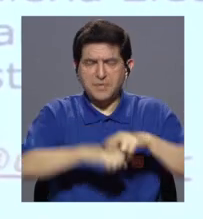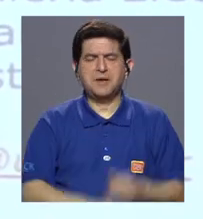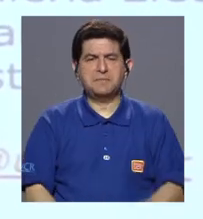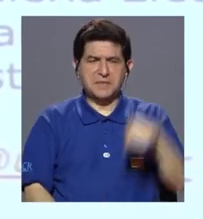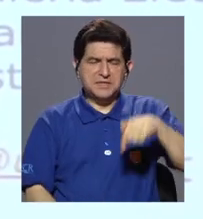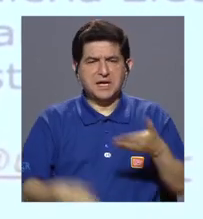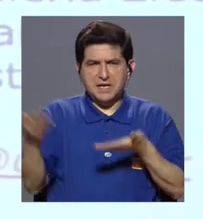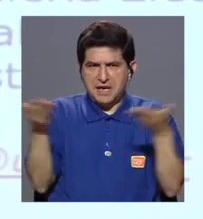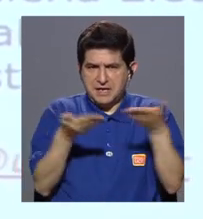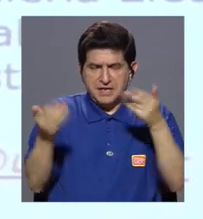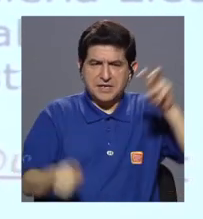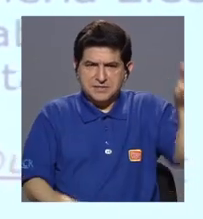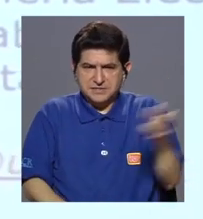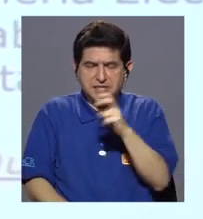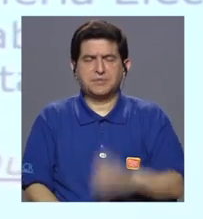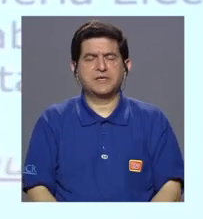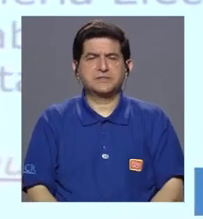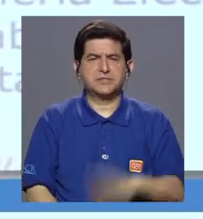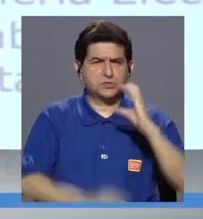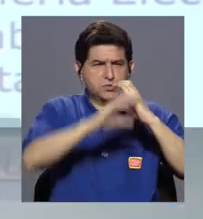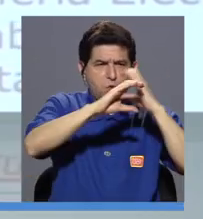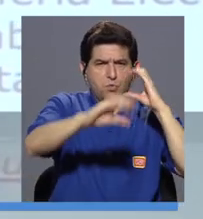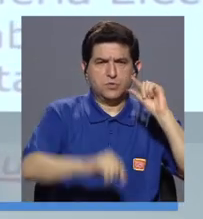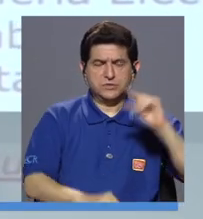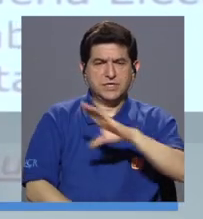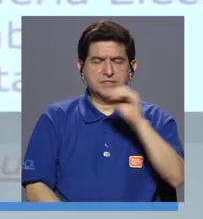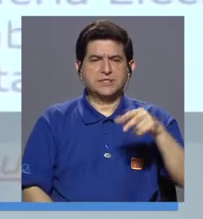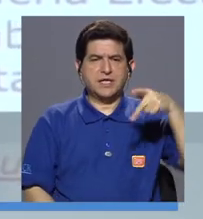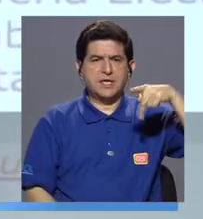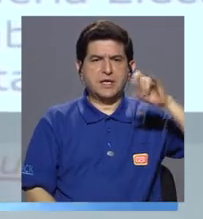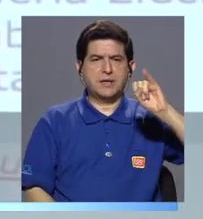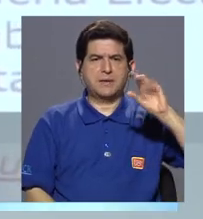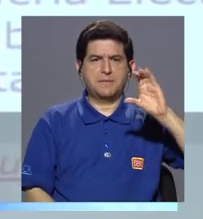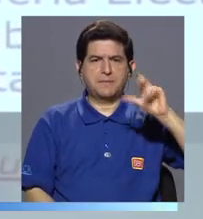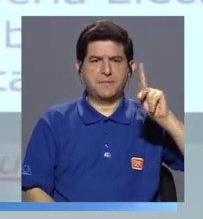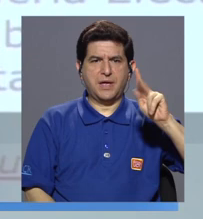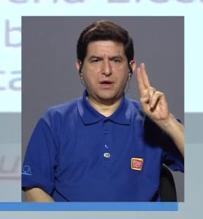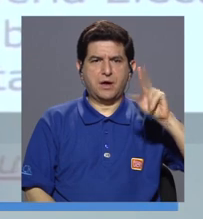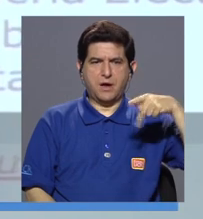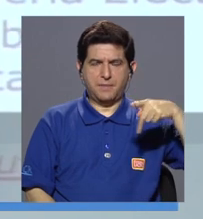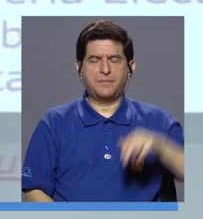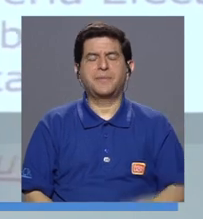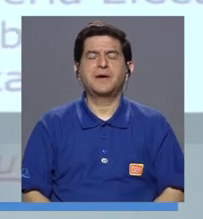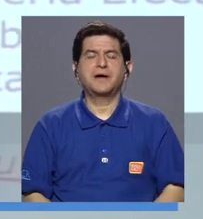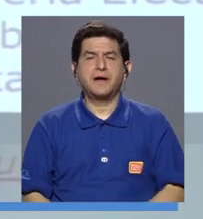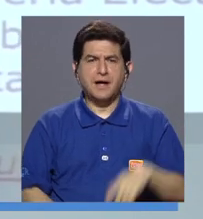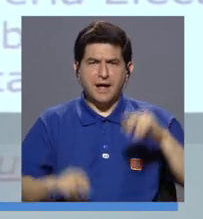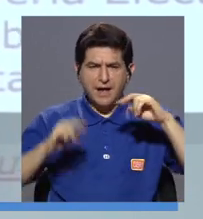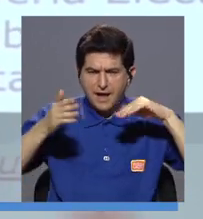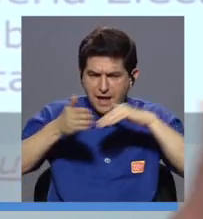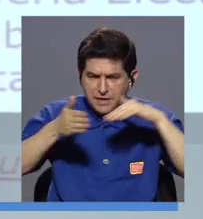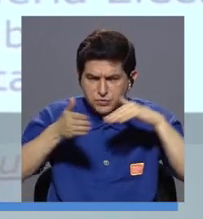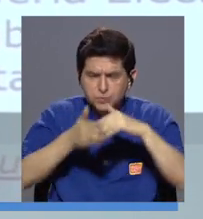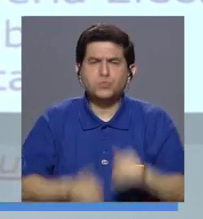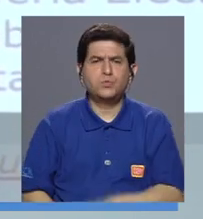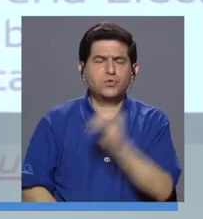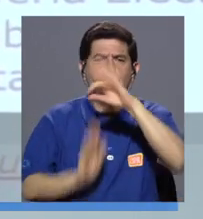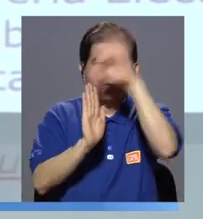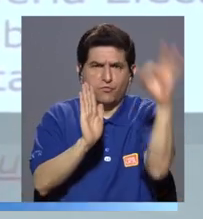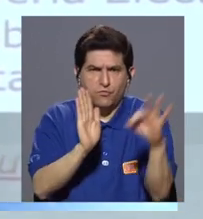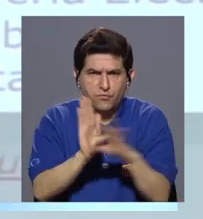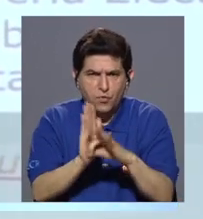utilizan en el servicio de transporte institucional son los microbuses y los pickups. De acuerdo al estudio que he realizado y a la